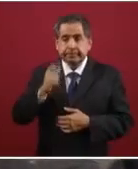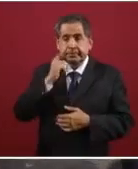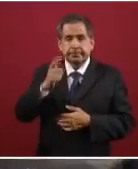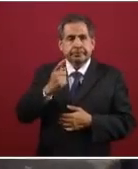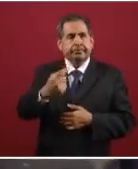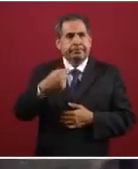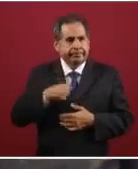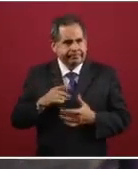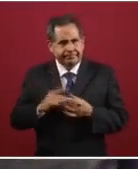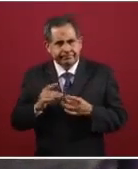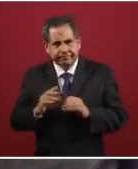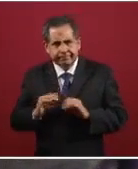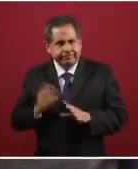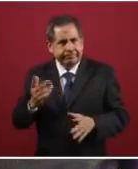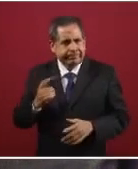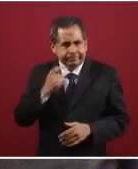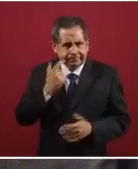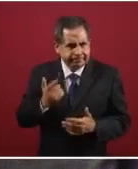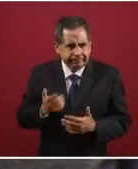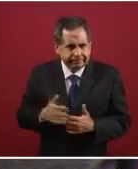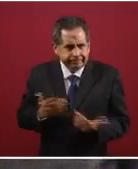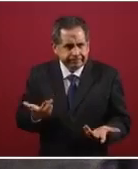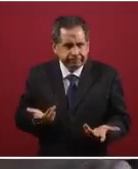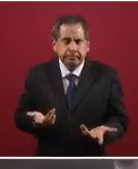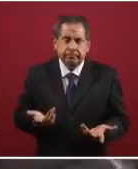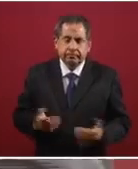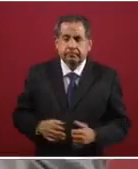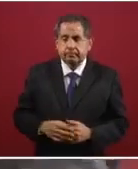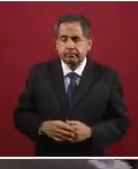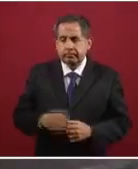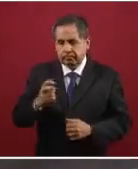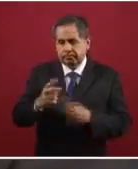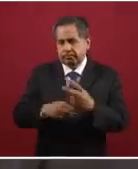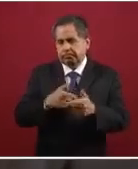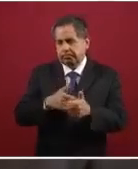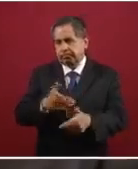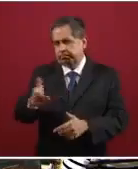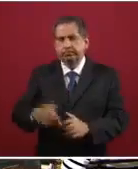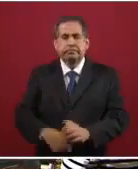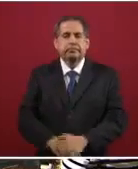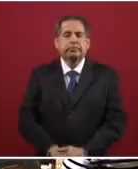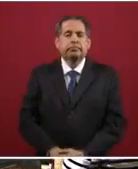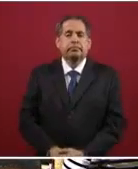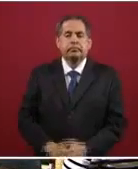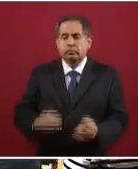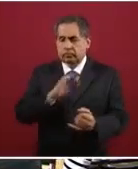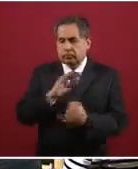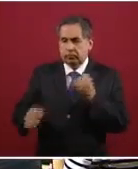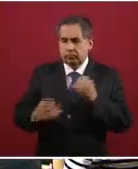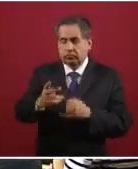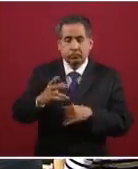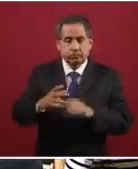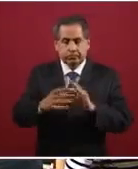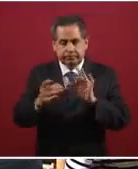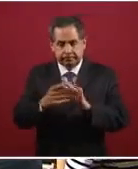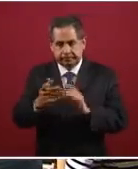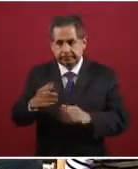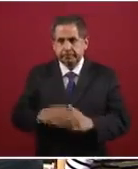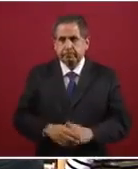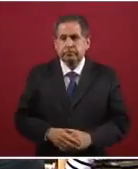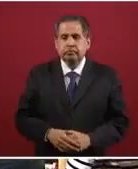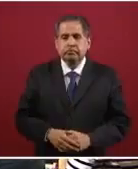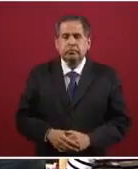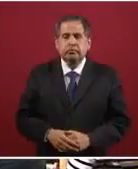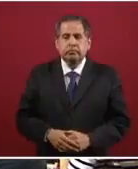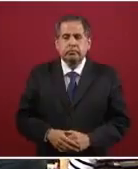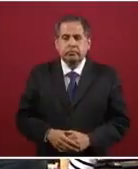expliquen por qué. En eso vamos. Bueno, La última, porque si no me voy a allá tú, del